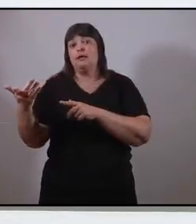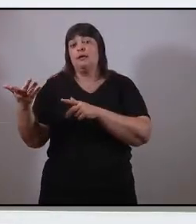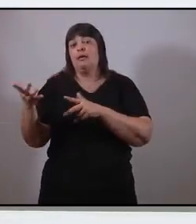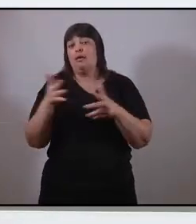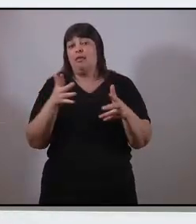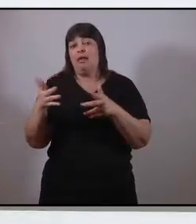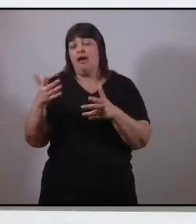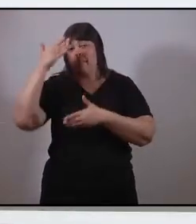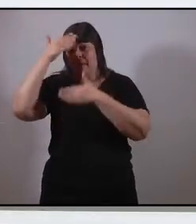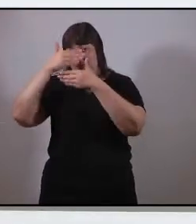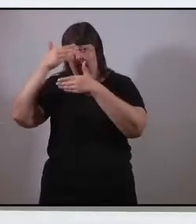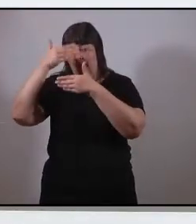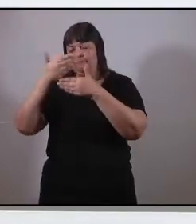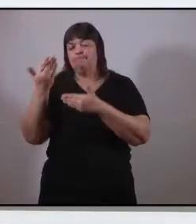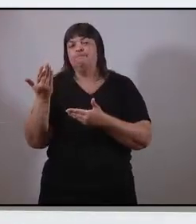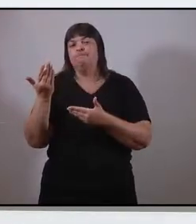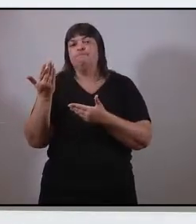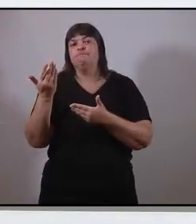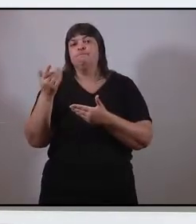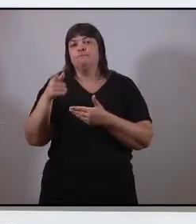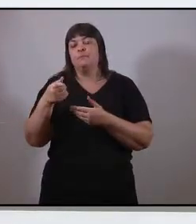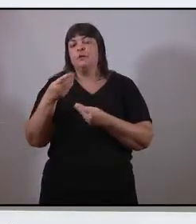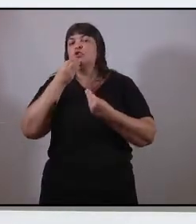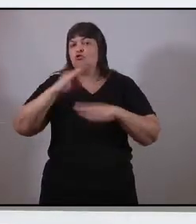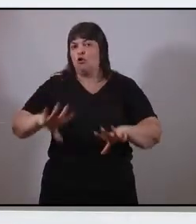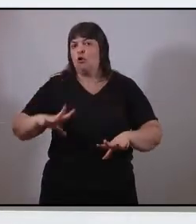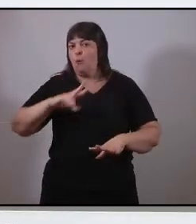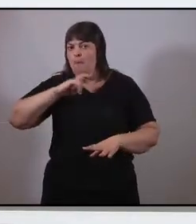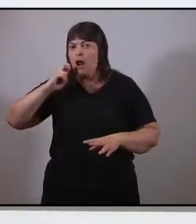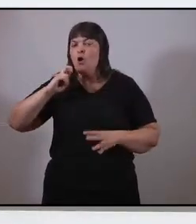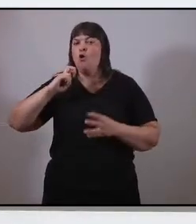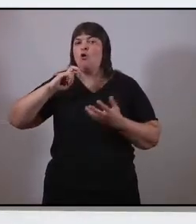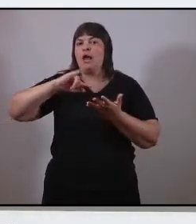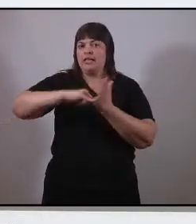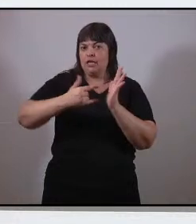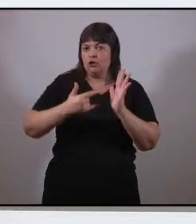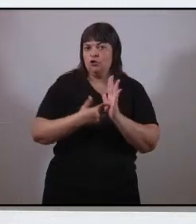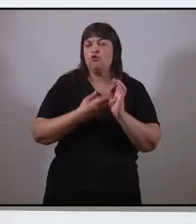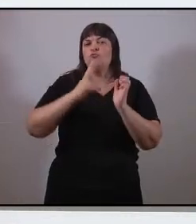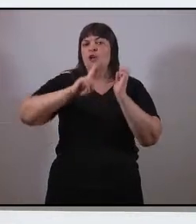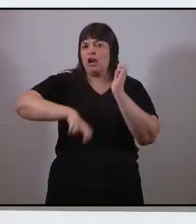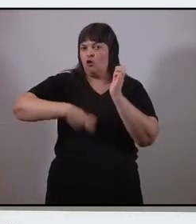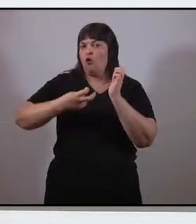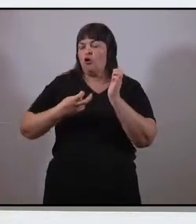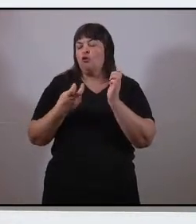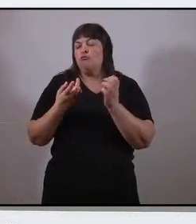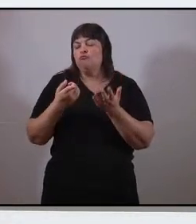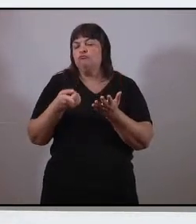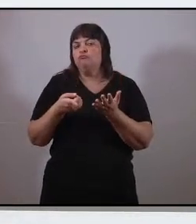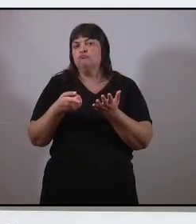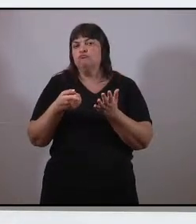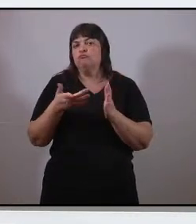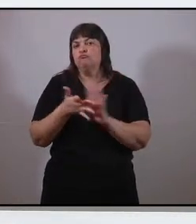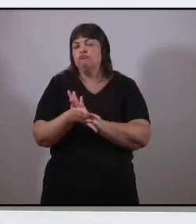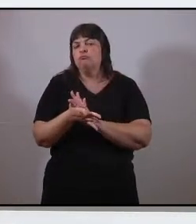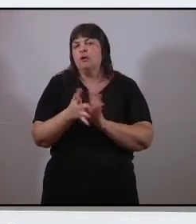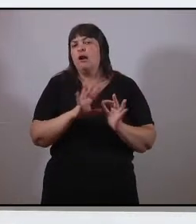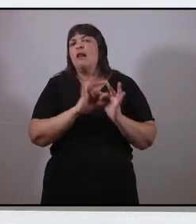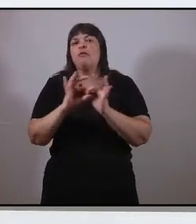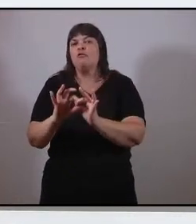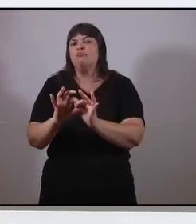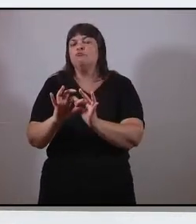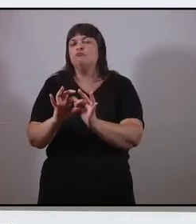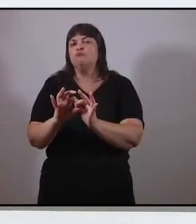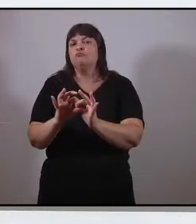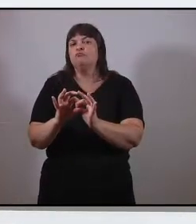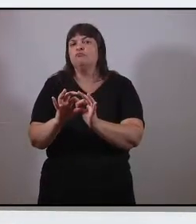Baja Edad Media. Tiene un gran valor histórico, arquitectónico y arqueológico y está estrechamente vinculado a